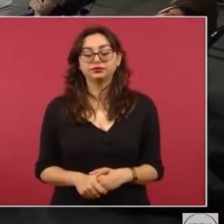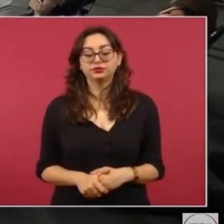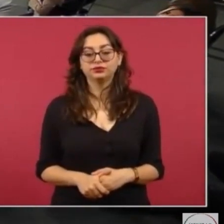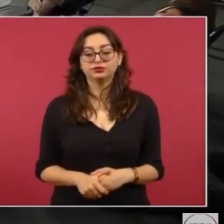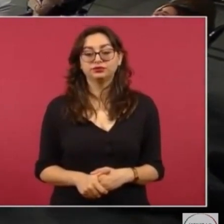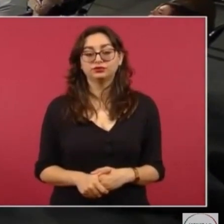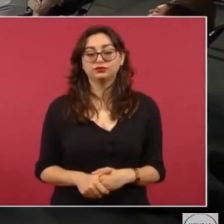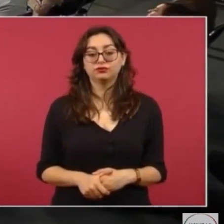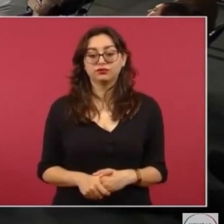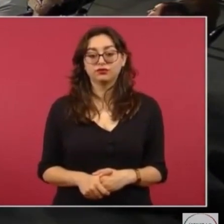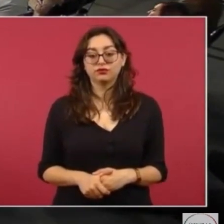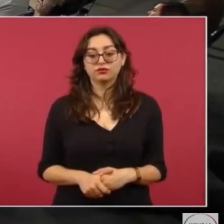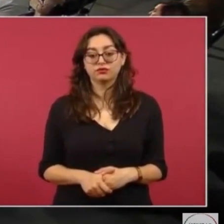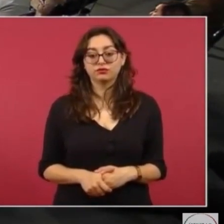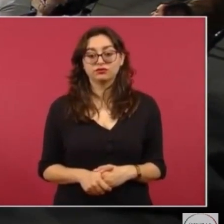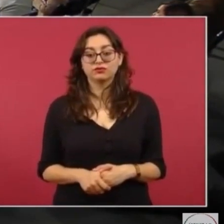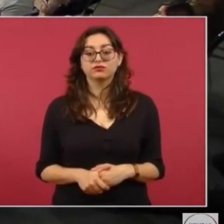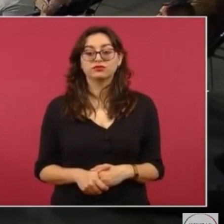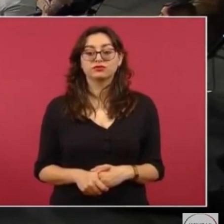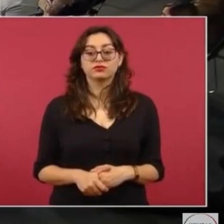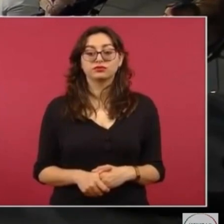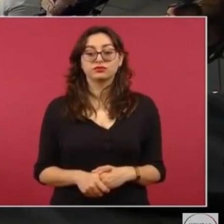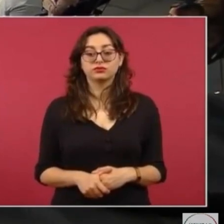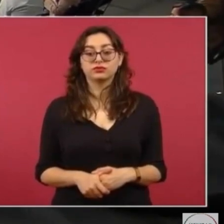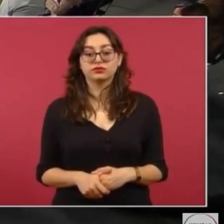Corte para